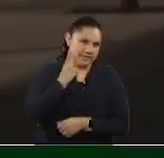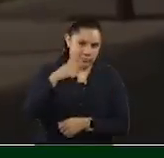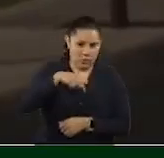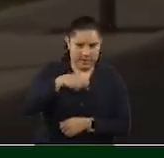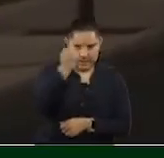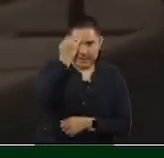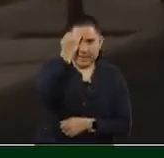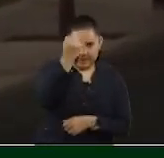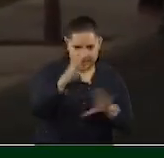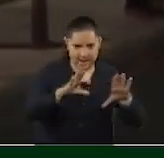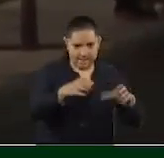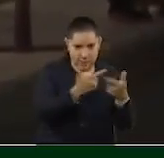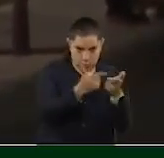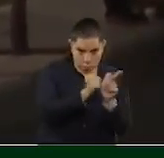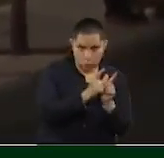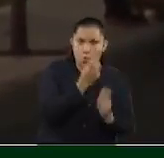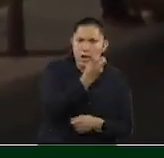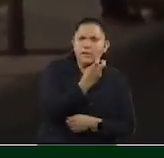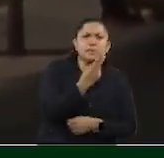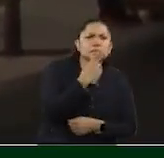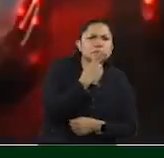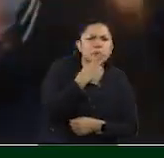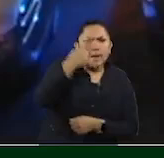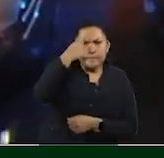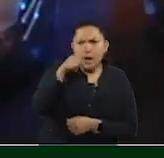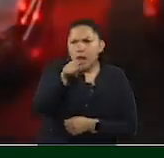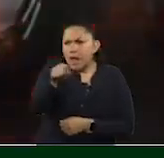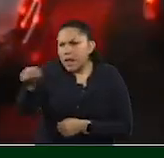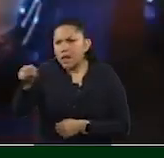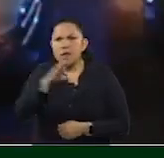aquellos candidatos que son amenazados por el crimen